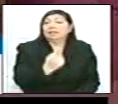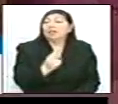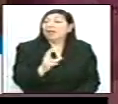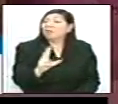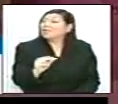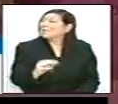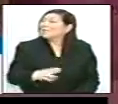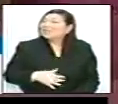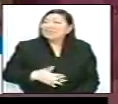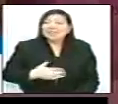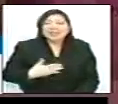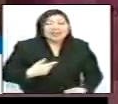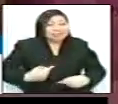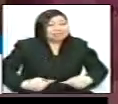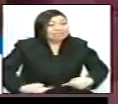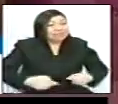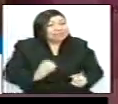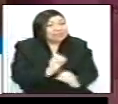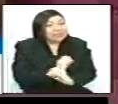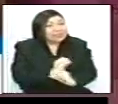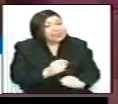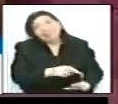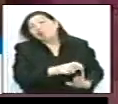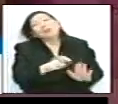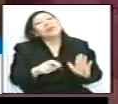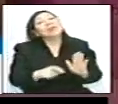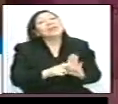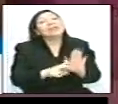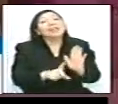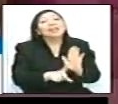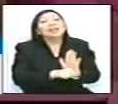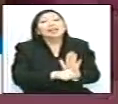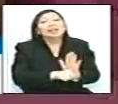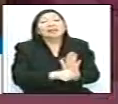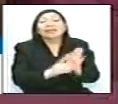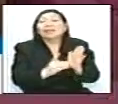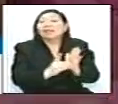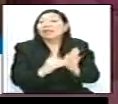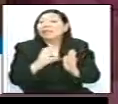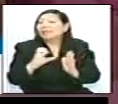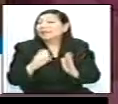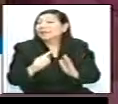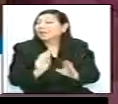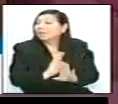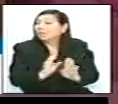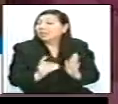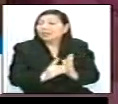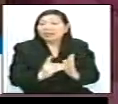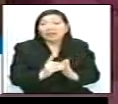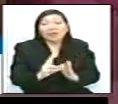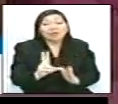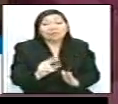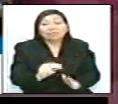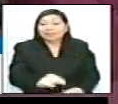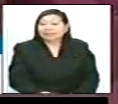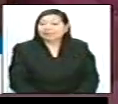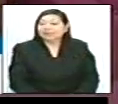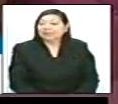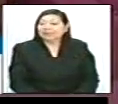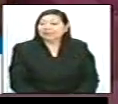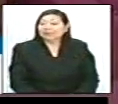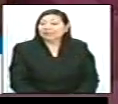no se puede debatir ningún proyecto de ley que no tenga dictamen. ni ningún dictamen que no hace, y lo que